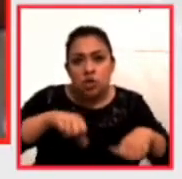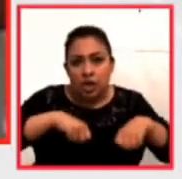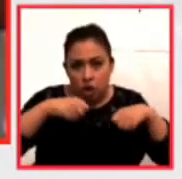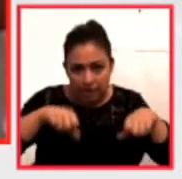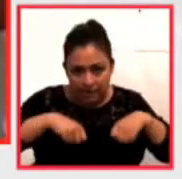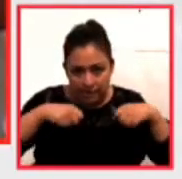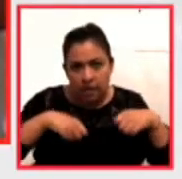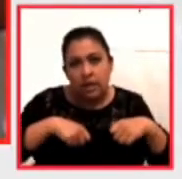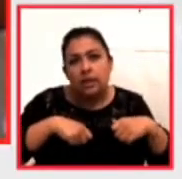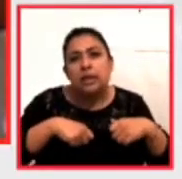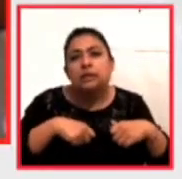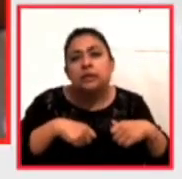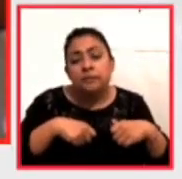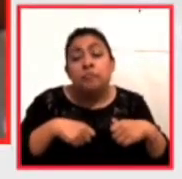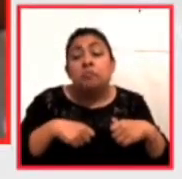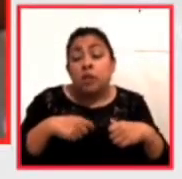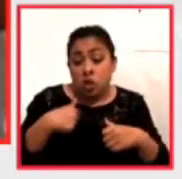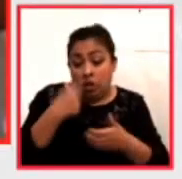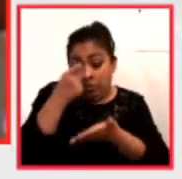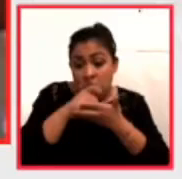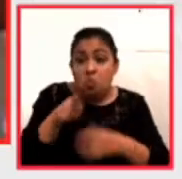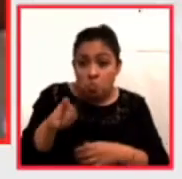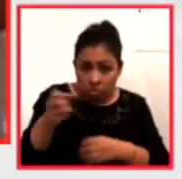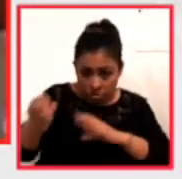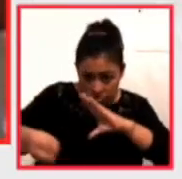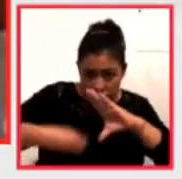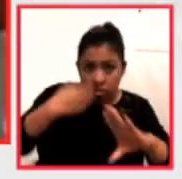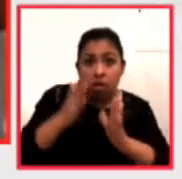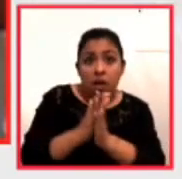para primera infancia, pues puedes